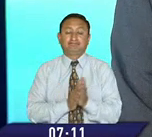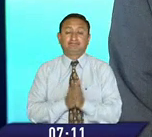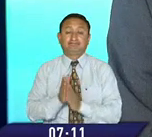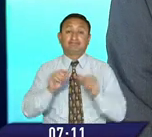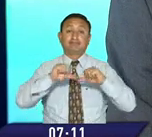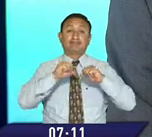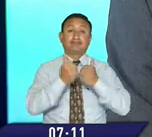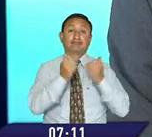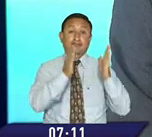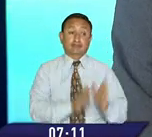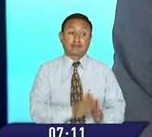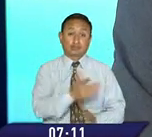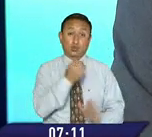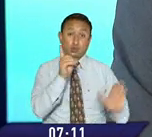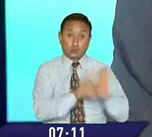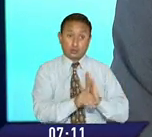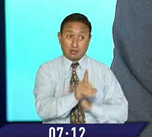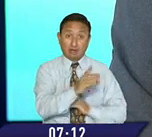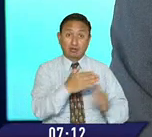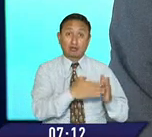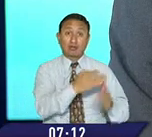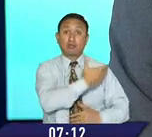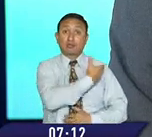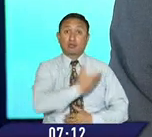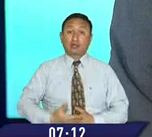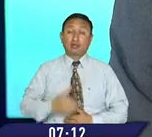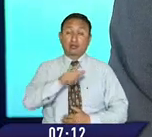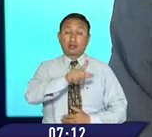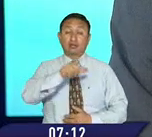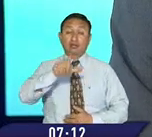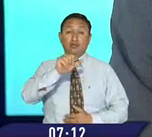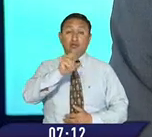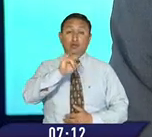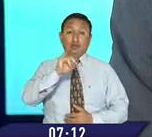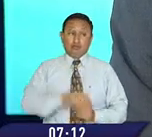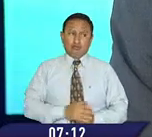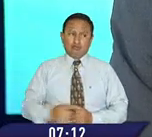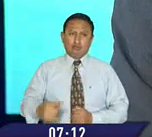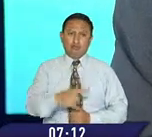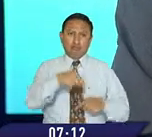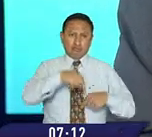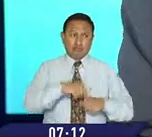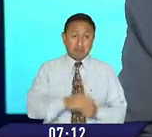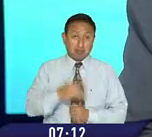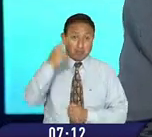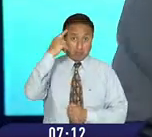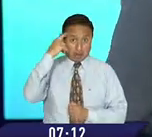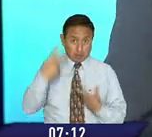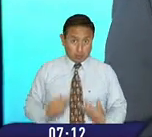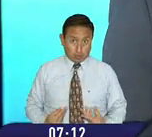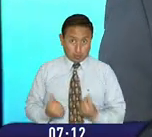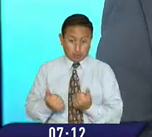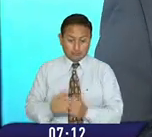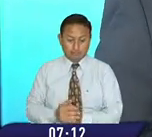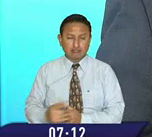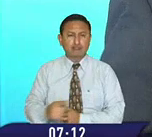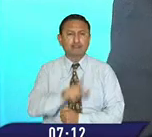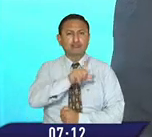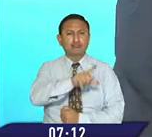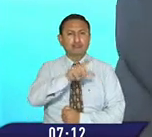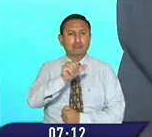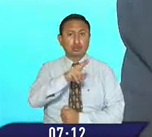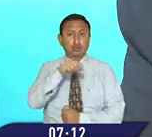Legisladores denuncian a la presidenta de la Asamblea Nacional por presunto peculado. Aseguran que Guadalupe Yori es